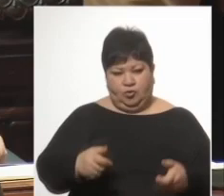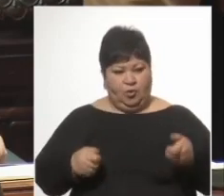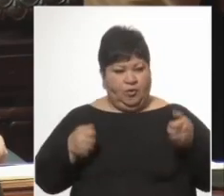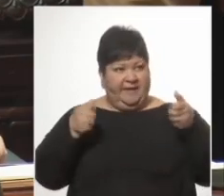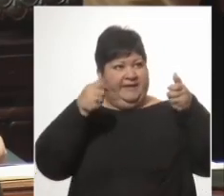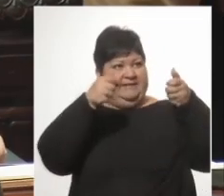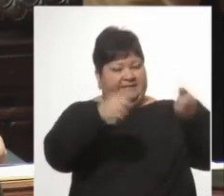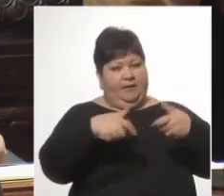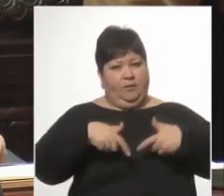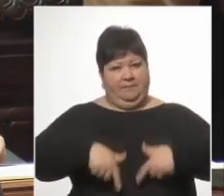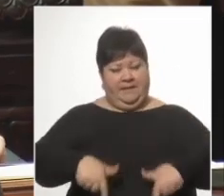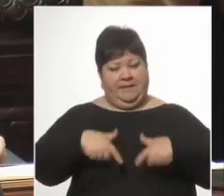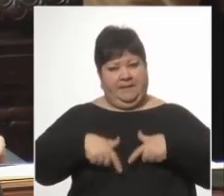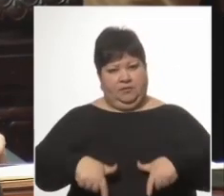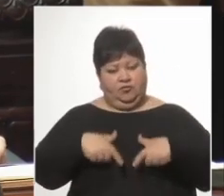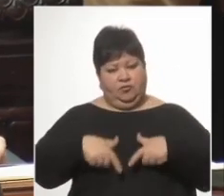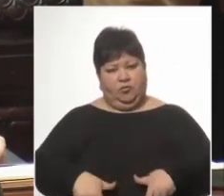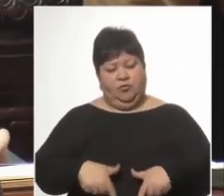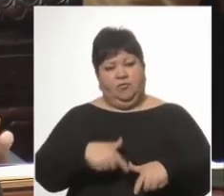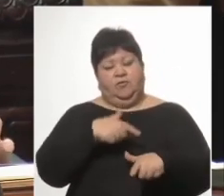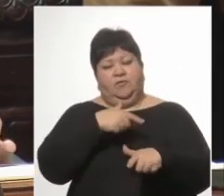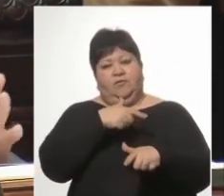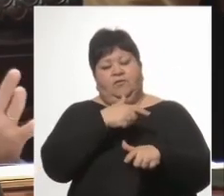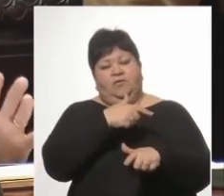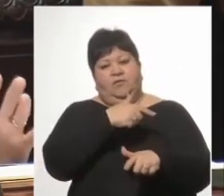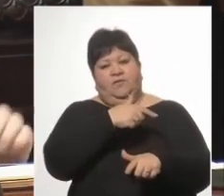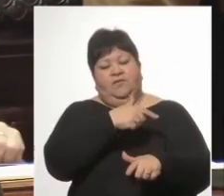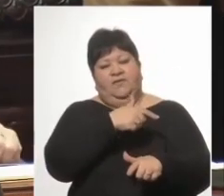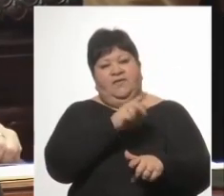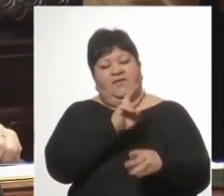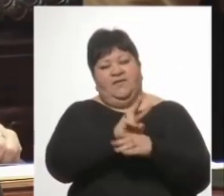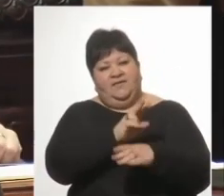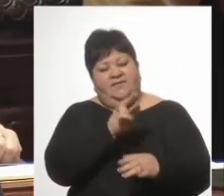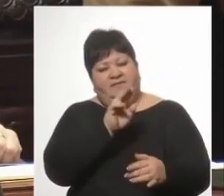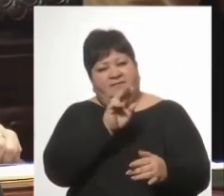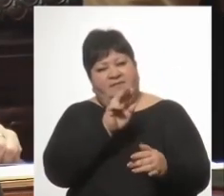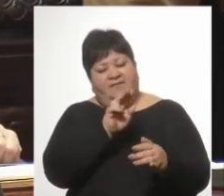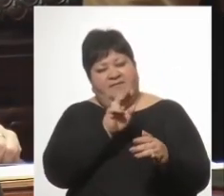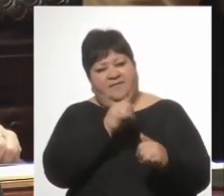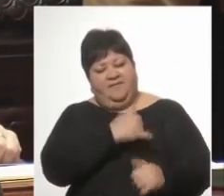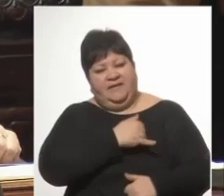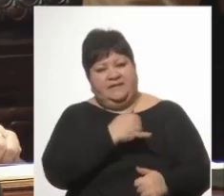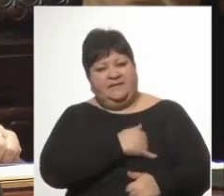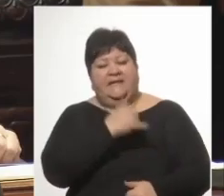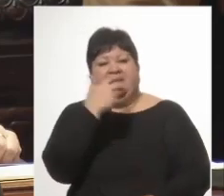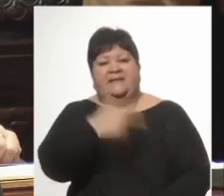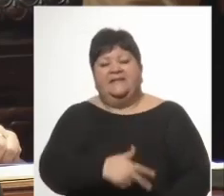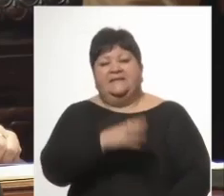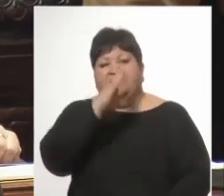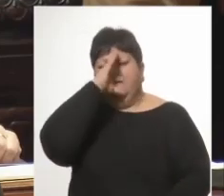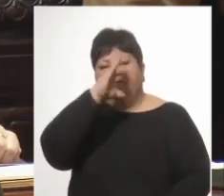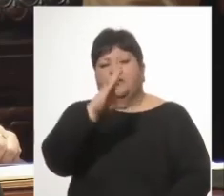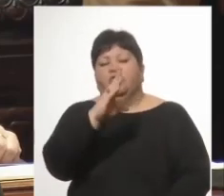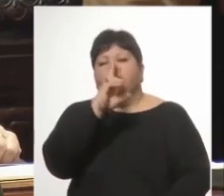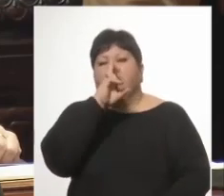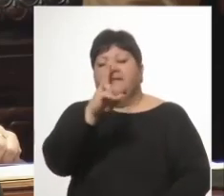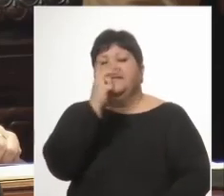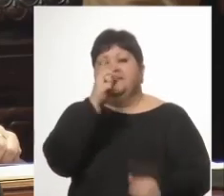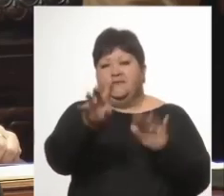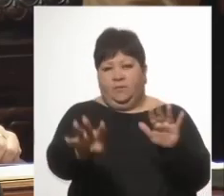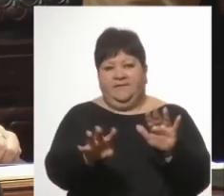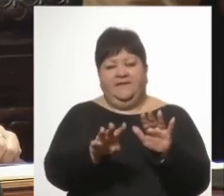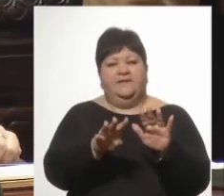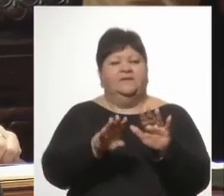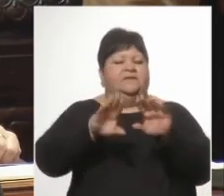de Defensa Nacional las actas, todas las actuaciones, 13 de febrero de 2019, todas